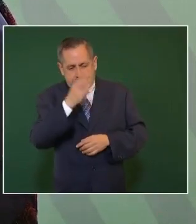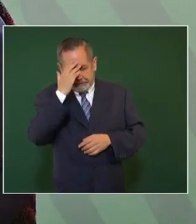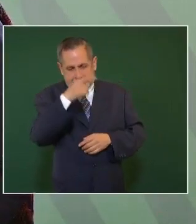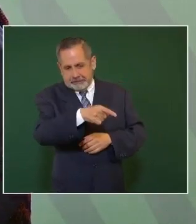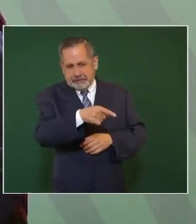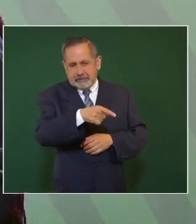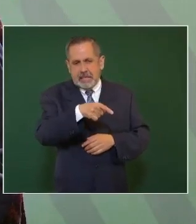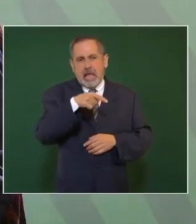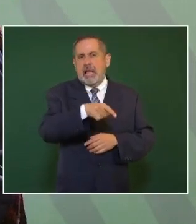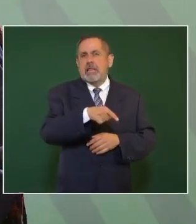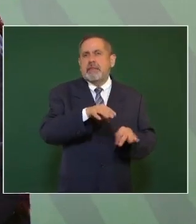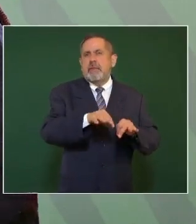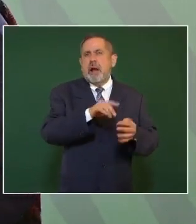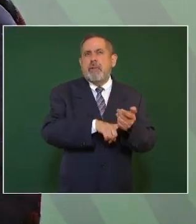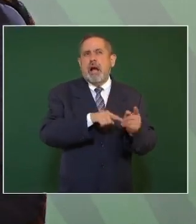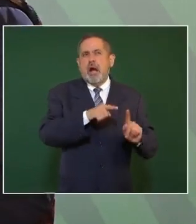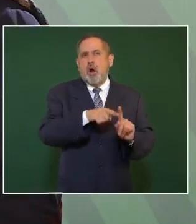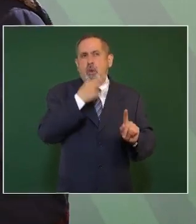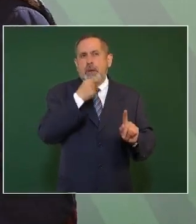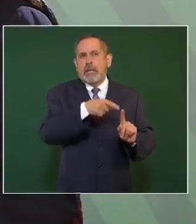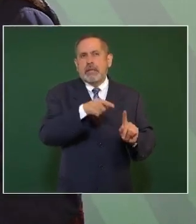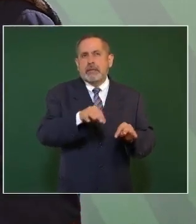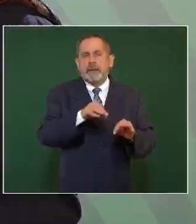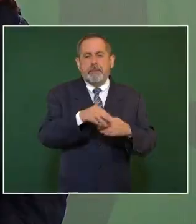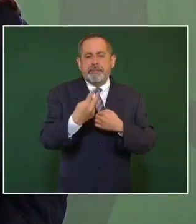de una televisora,